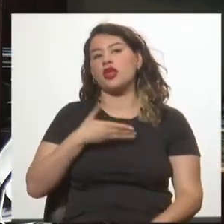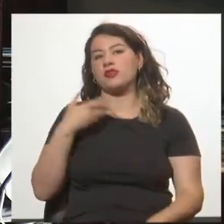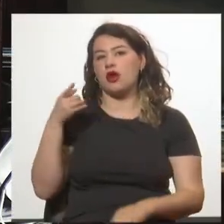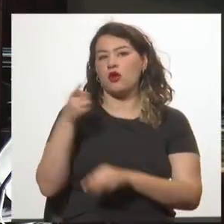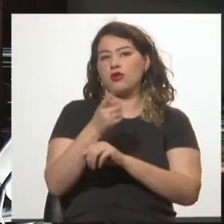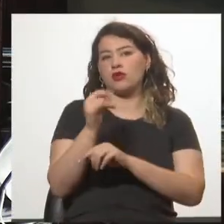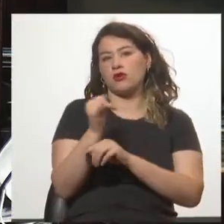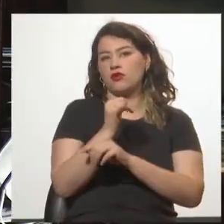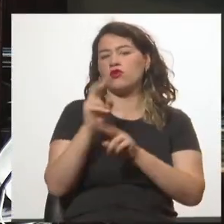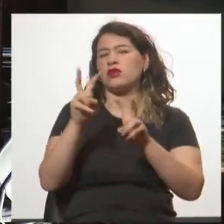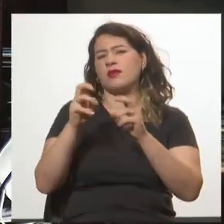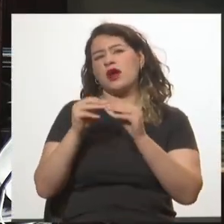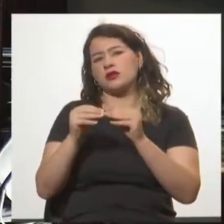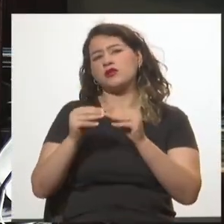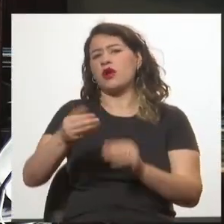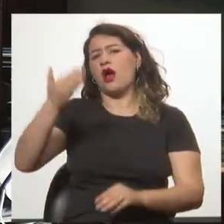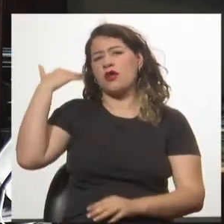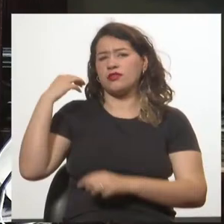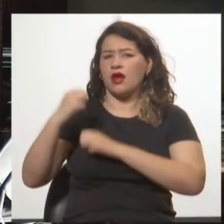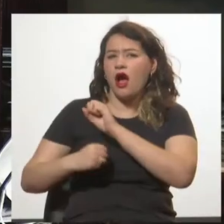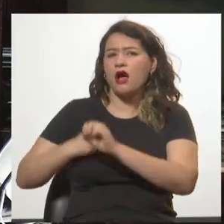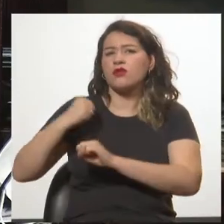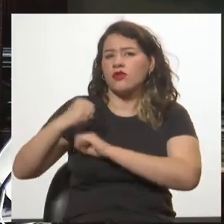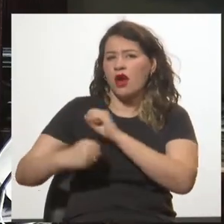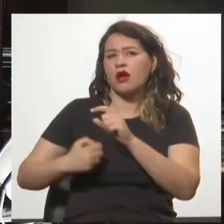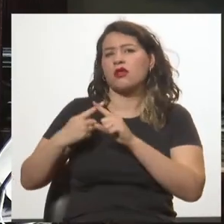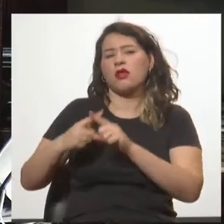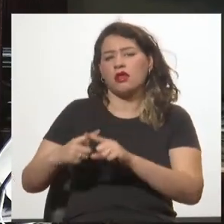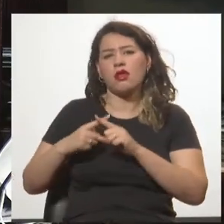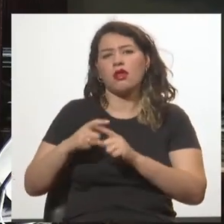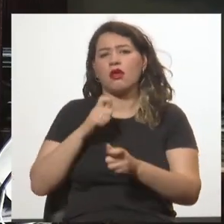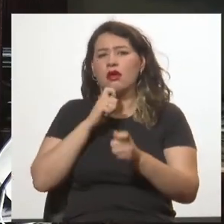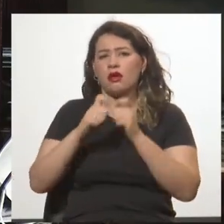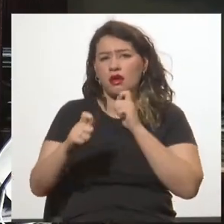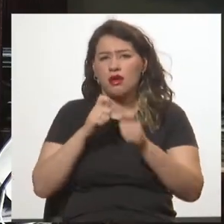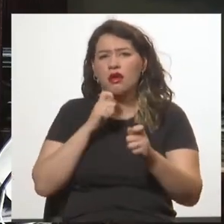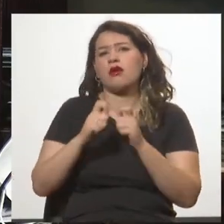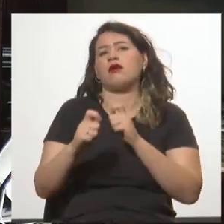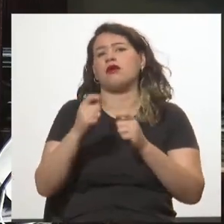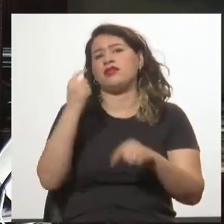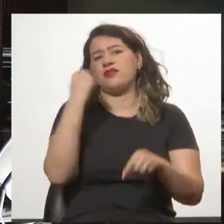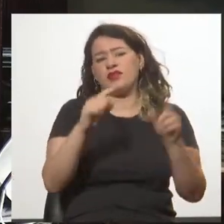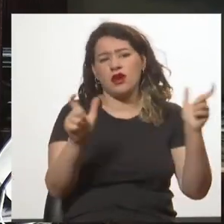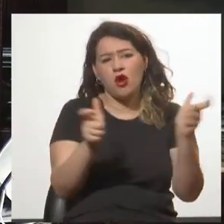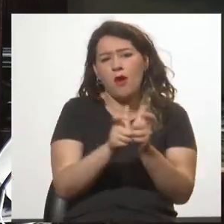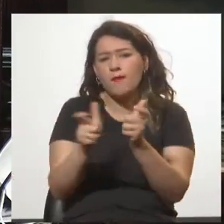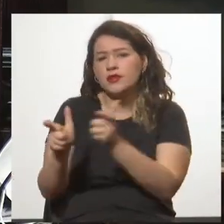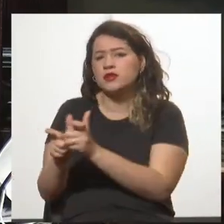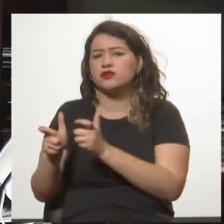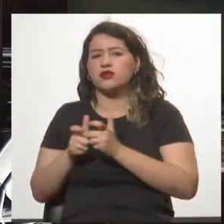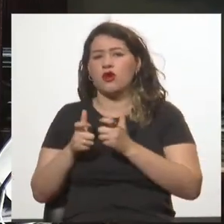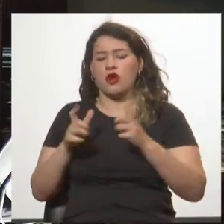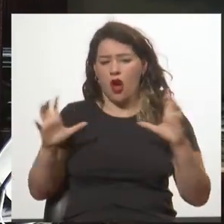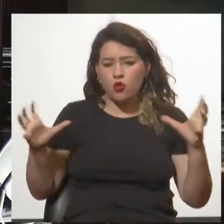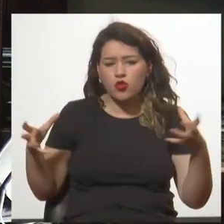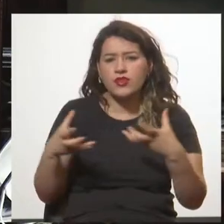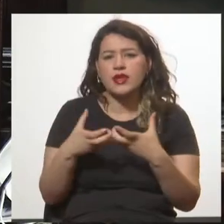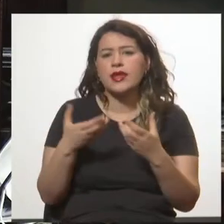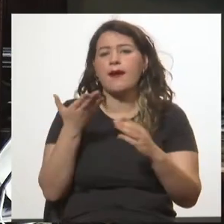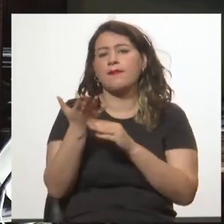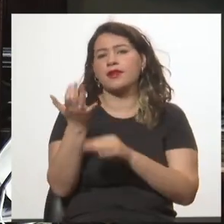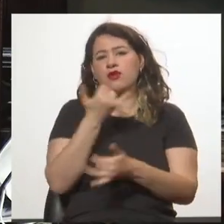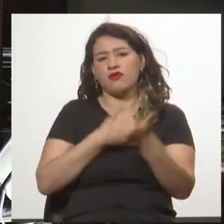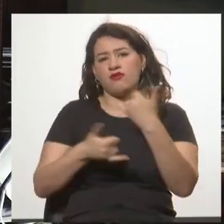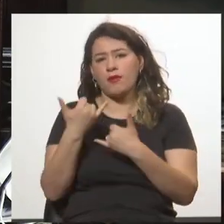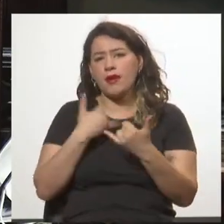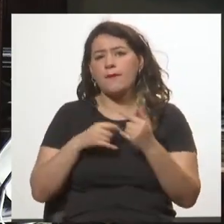pasado que fue discutido durante años que dio lugar a interpelaciones comparecencias a diversas comisiones auditorías pero de informes con respuestas